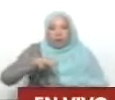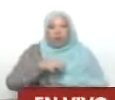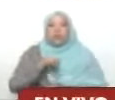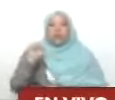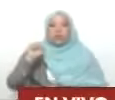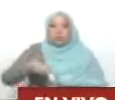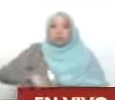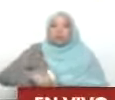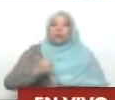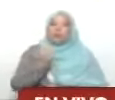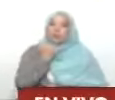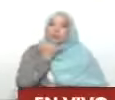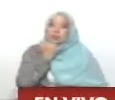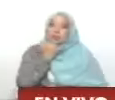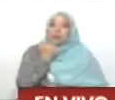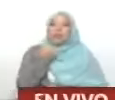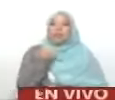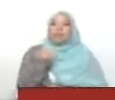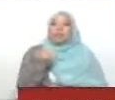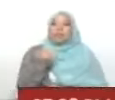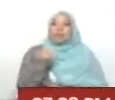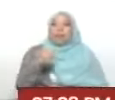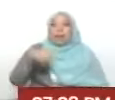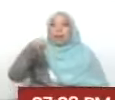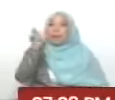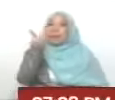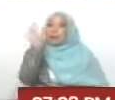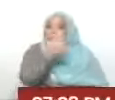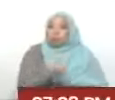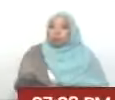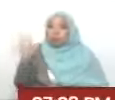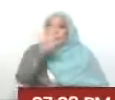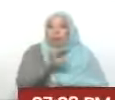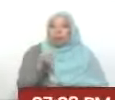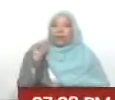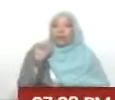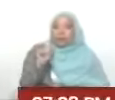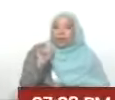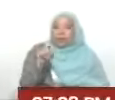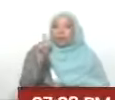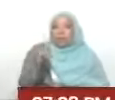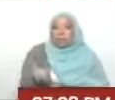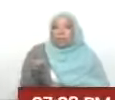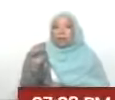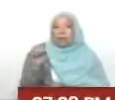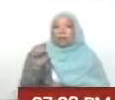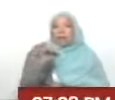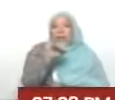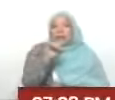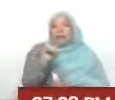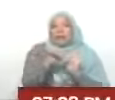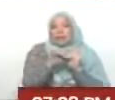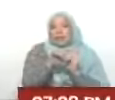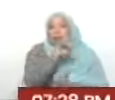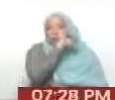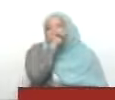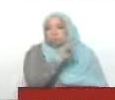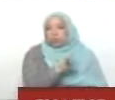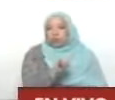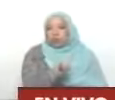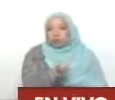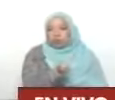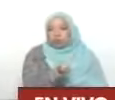Andes, Occidente y Centro, correcto. Si me equivoco, me pudiese corregir. Entonces... Allí, para complementar la pregunta